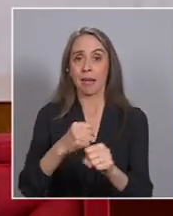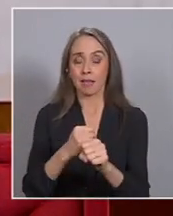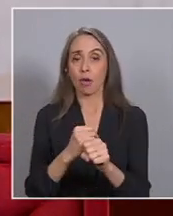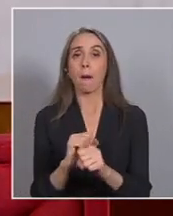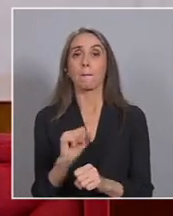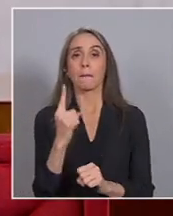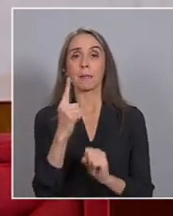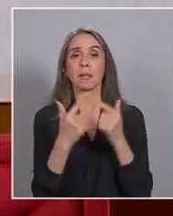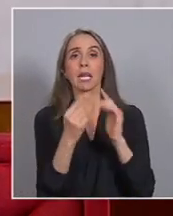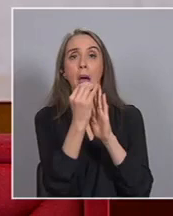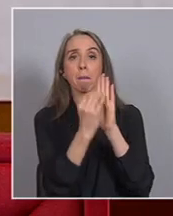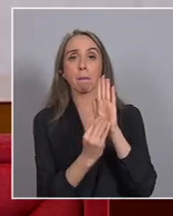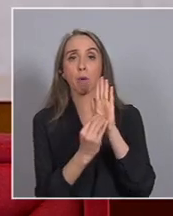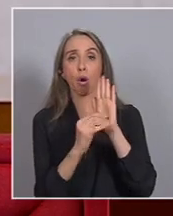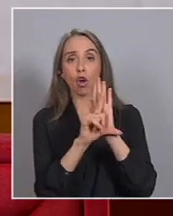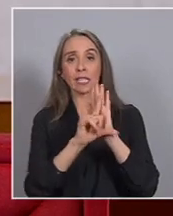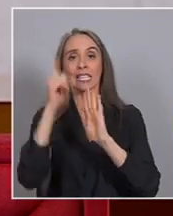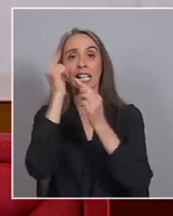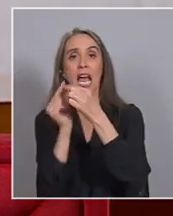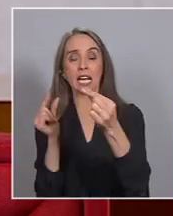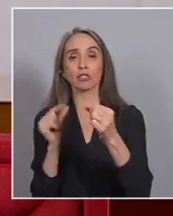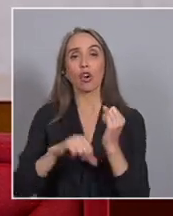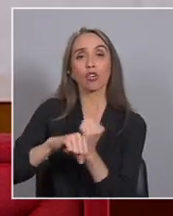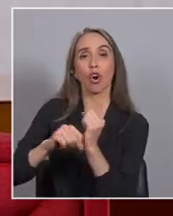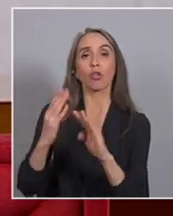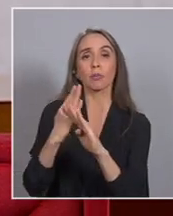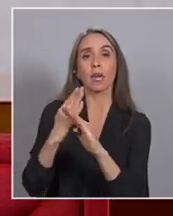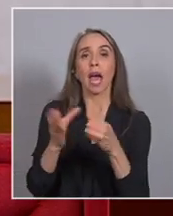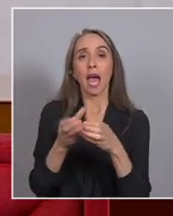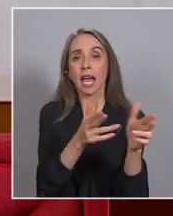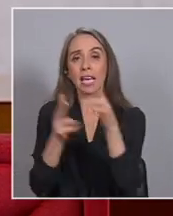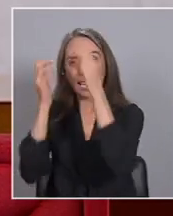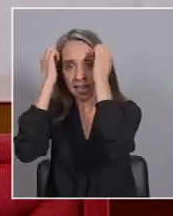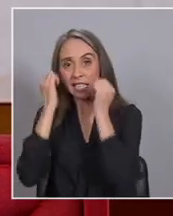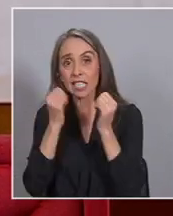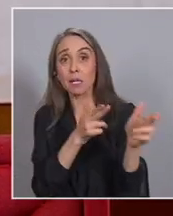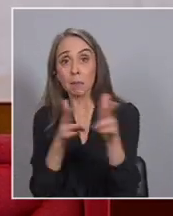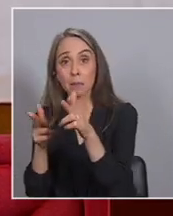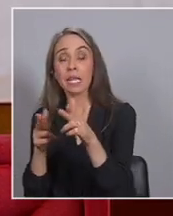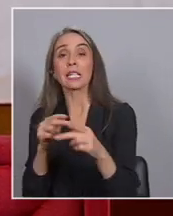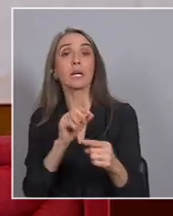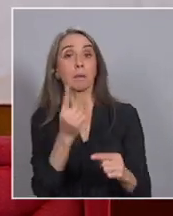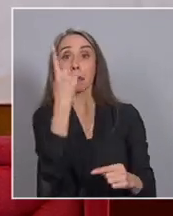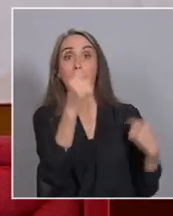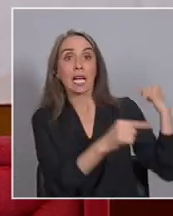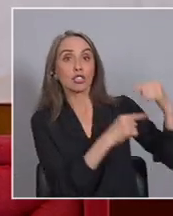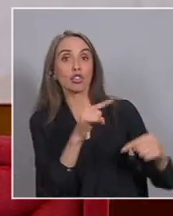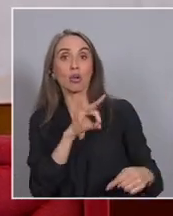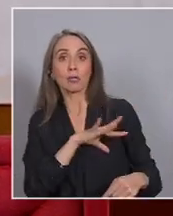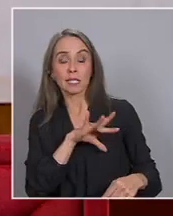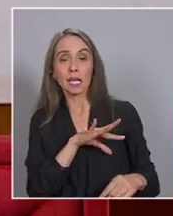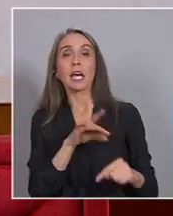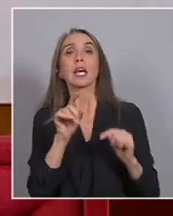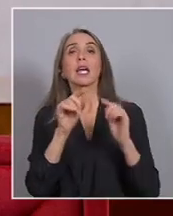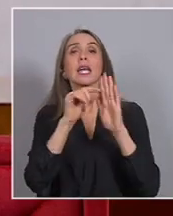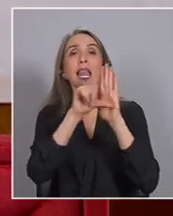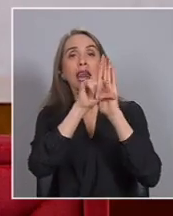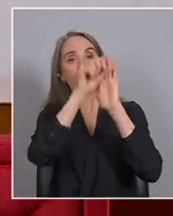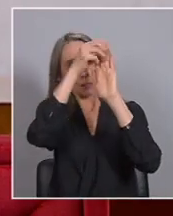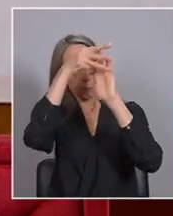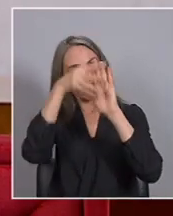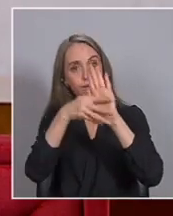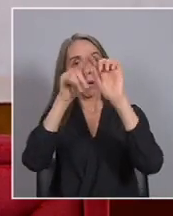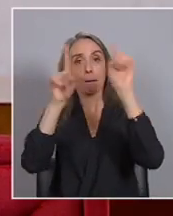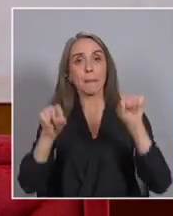presentamos la primera política nacional contra el crimen organizado de la historia de nuestro país, la cual le da un marco a toda la acción del Estado